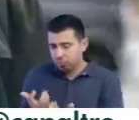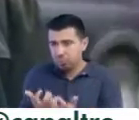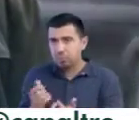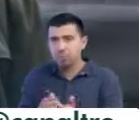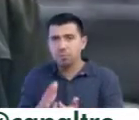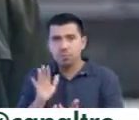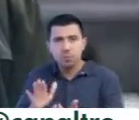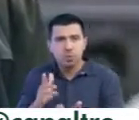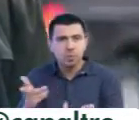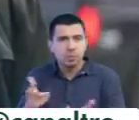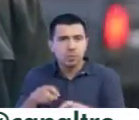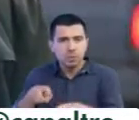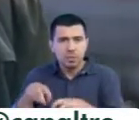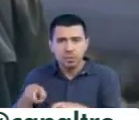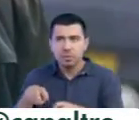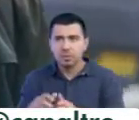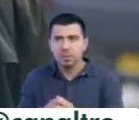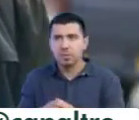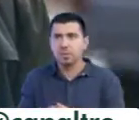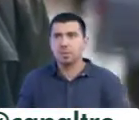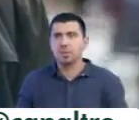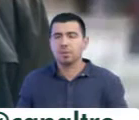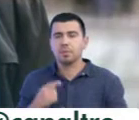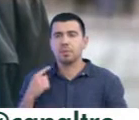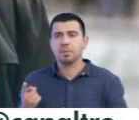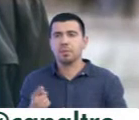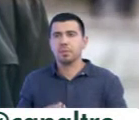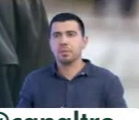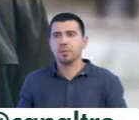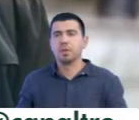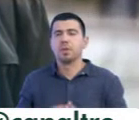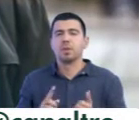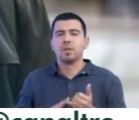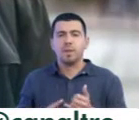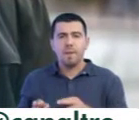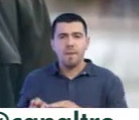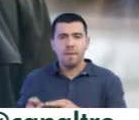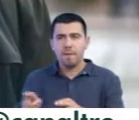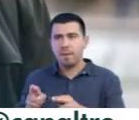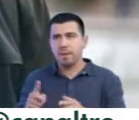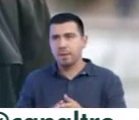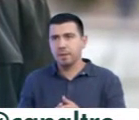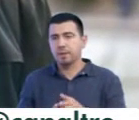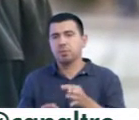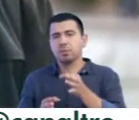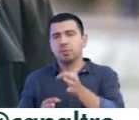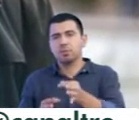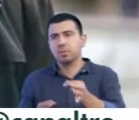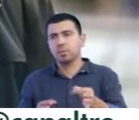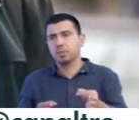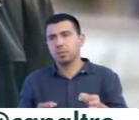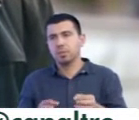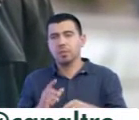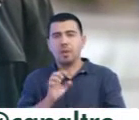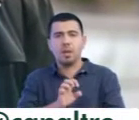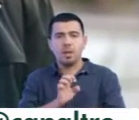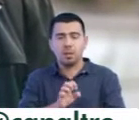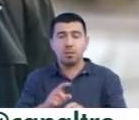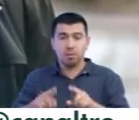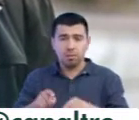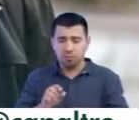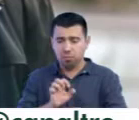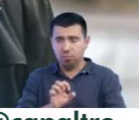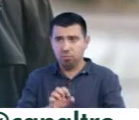porque participó la mayoría de la comunidad, se vinieron las veredas y hubo muchas entidades y personas que